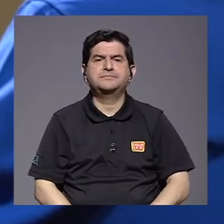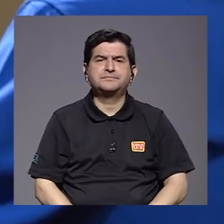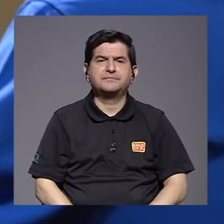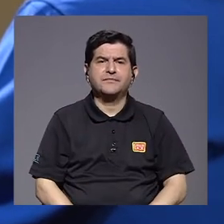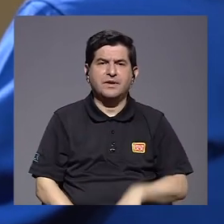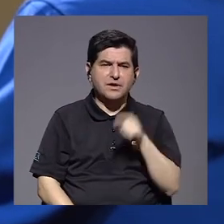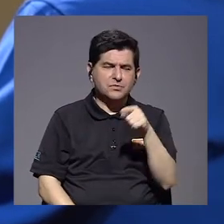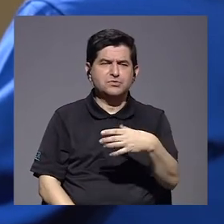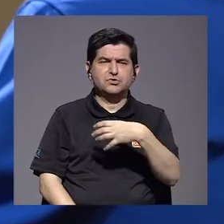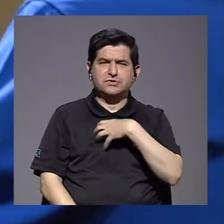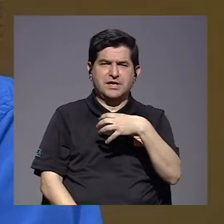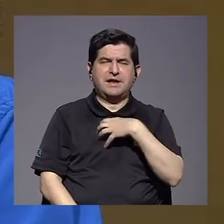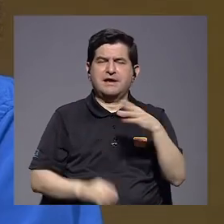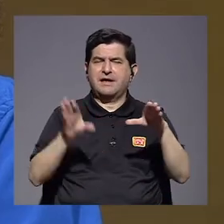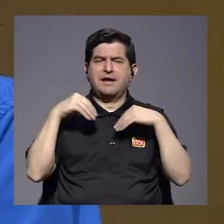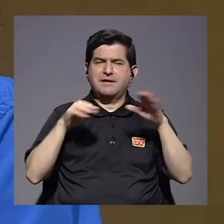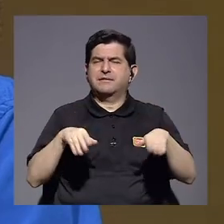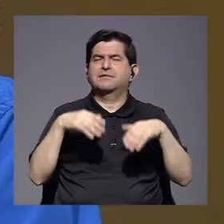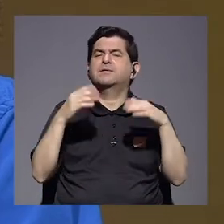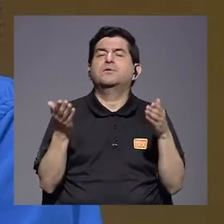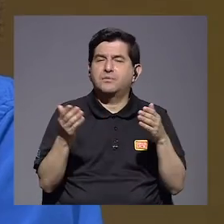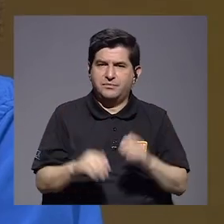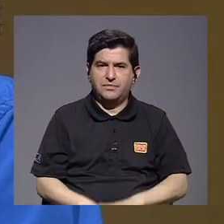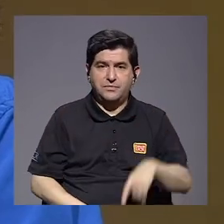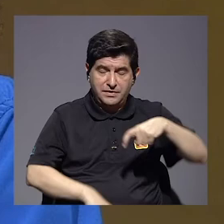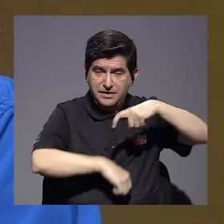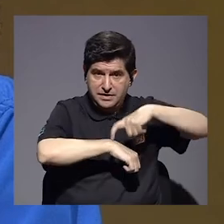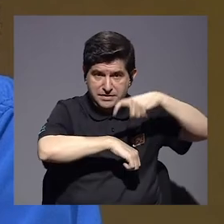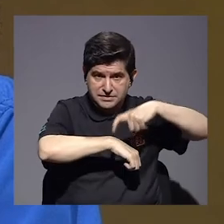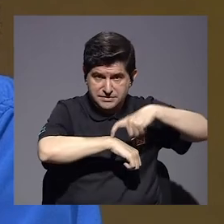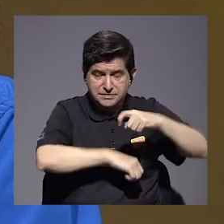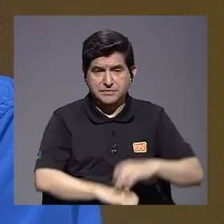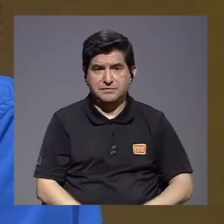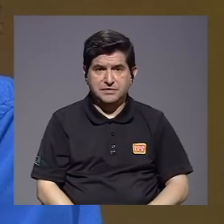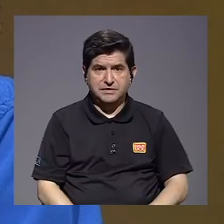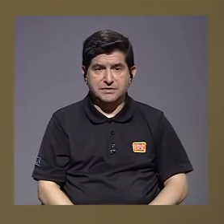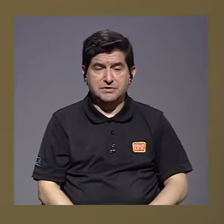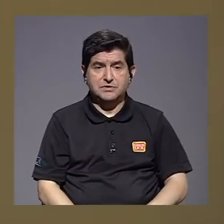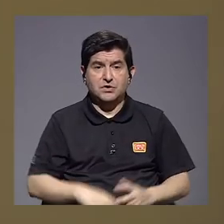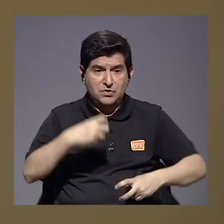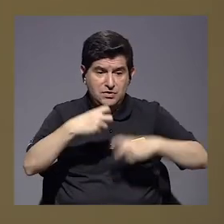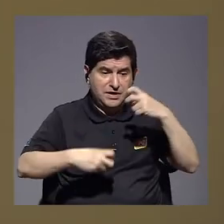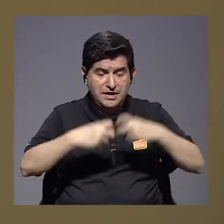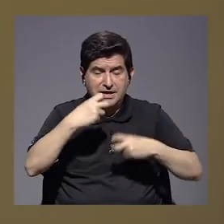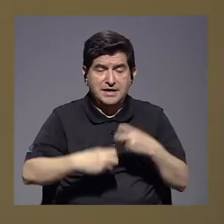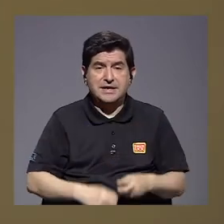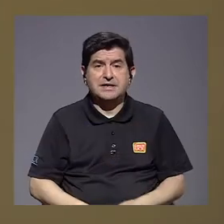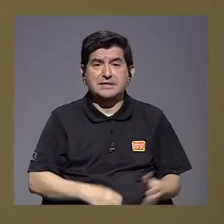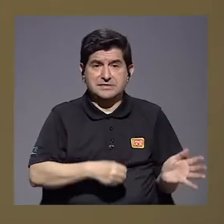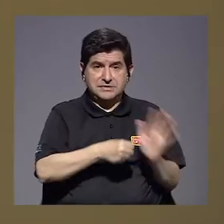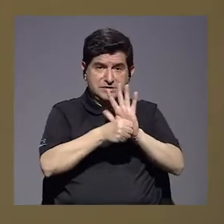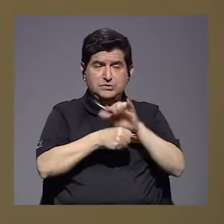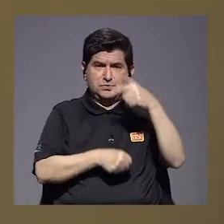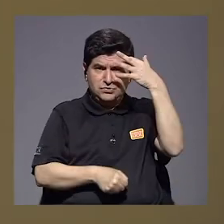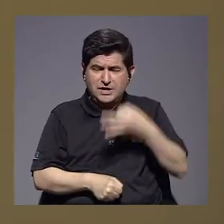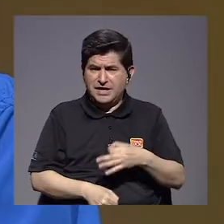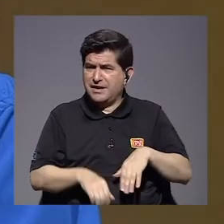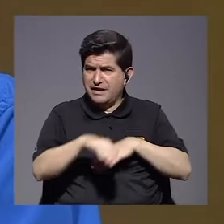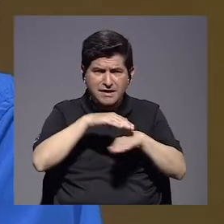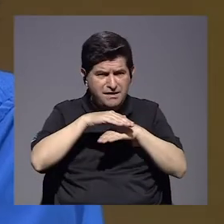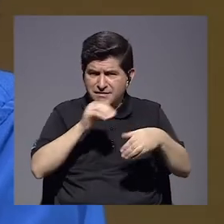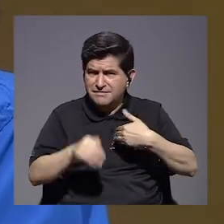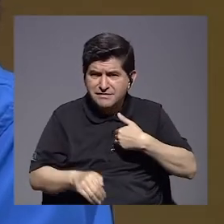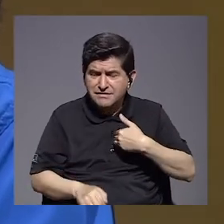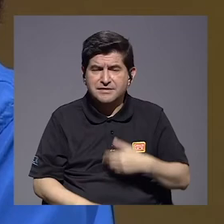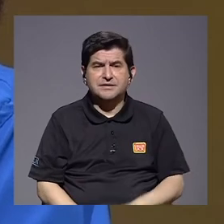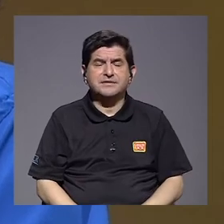¿Cómo se toma usted la queja? Y si en este momento, en plena crisis con COVID, usted la considera infundada.